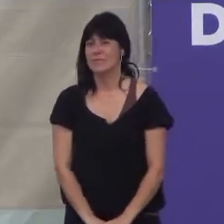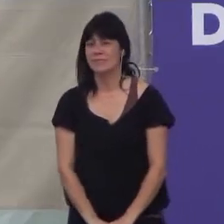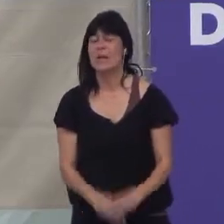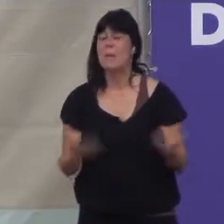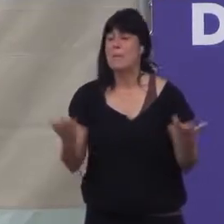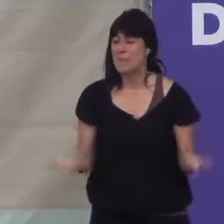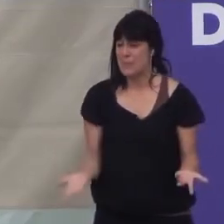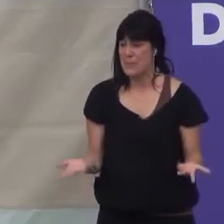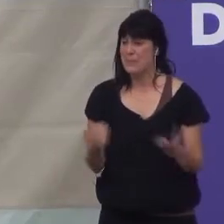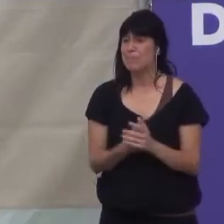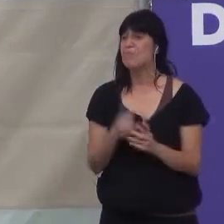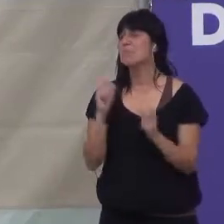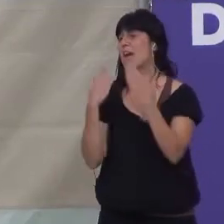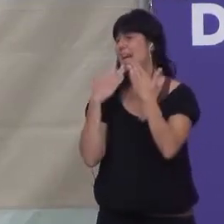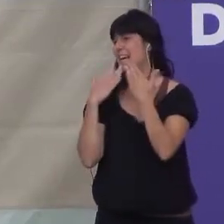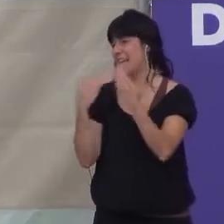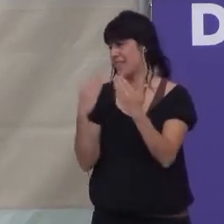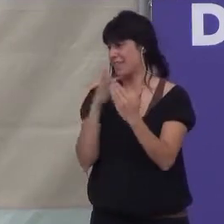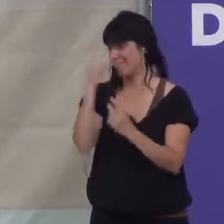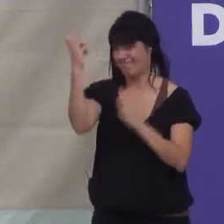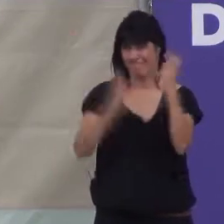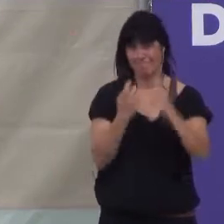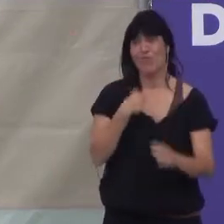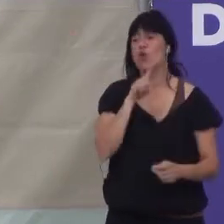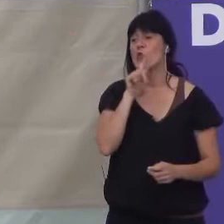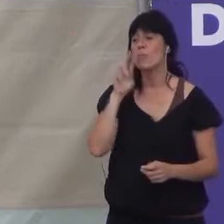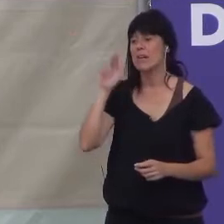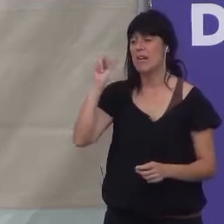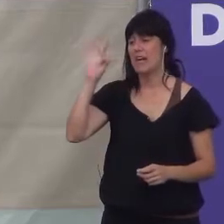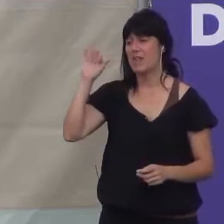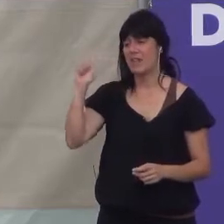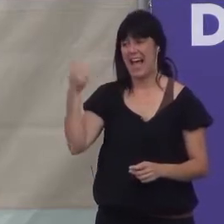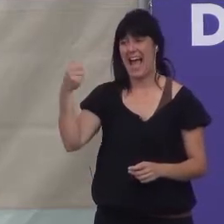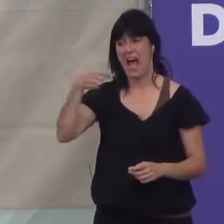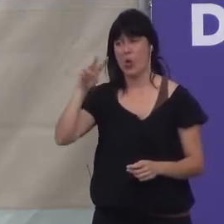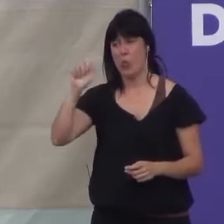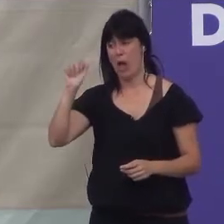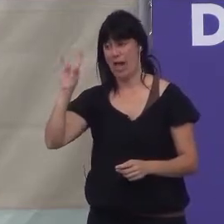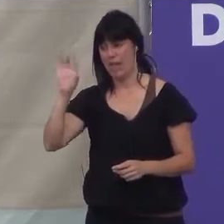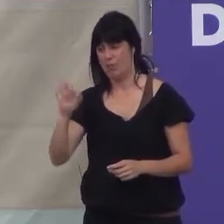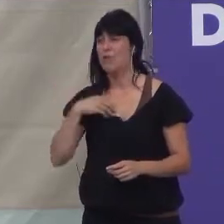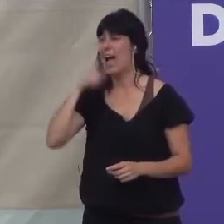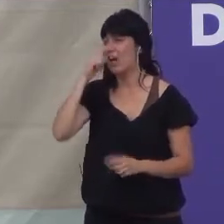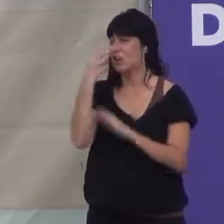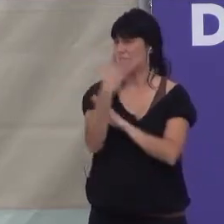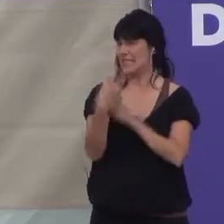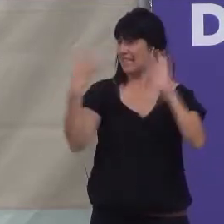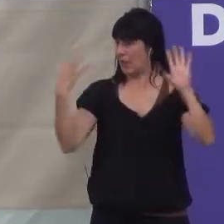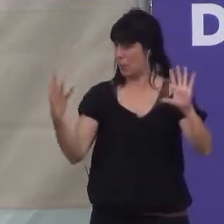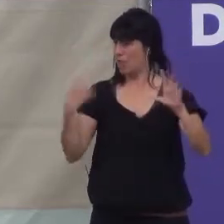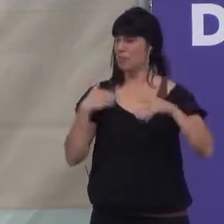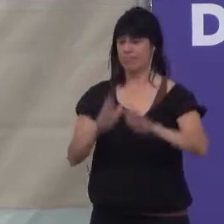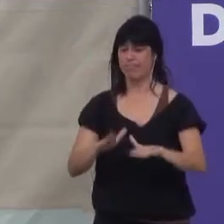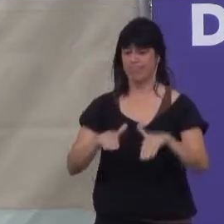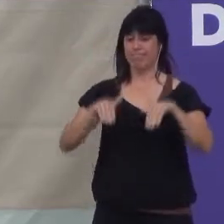Bueno. Muchas gracias a todos por haber venido. Mi nombre es Rafa Aguado, tengo 39 años y me presento